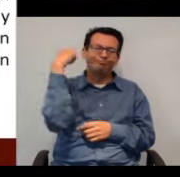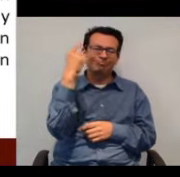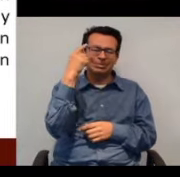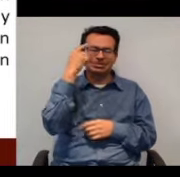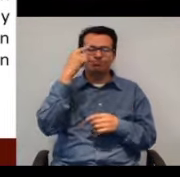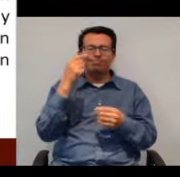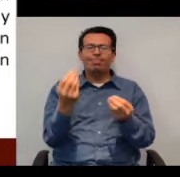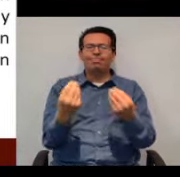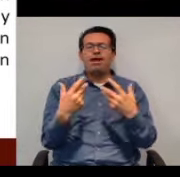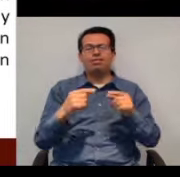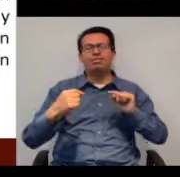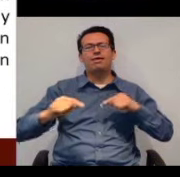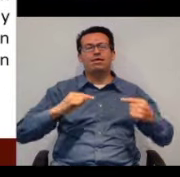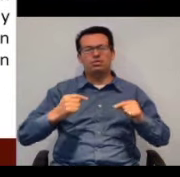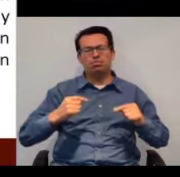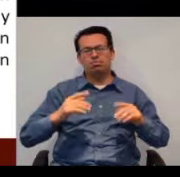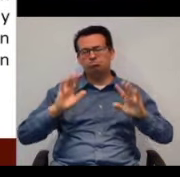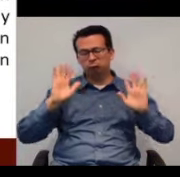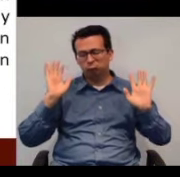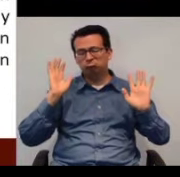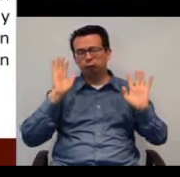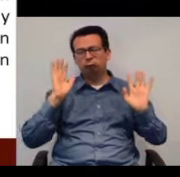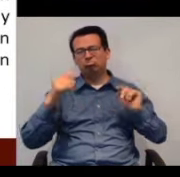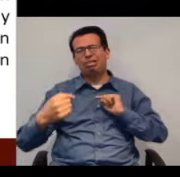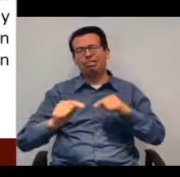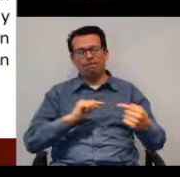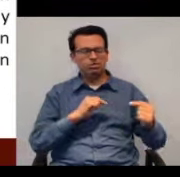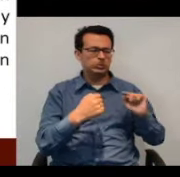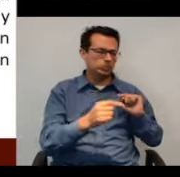un debate. Ese debate